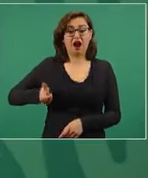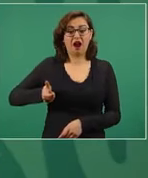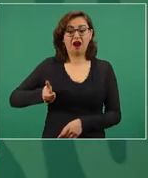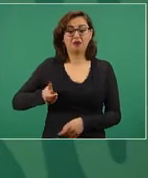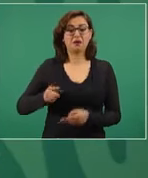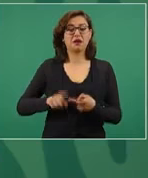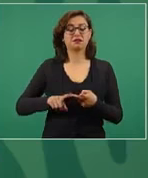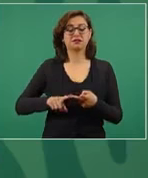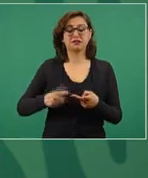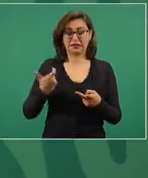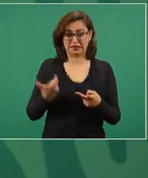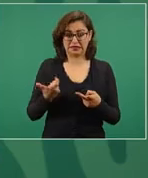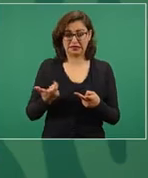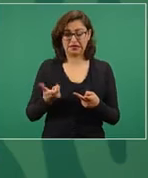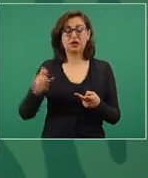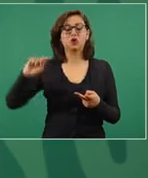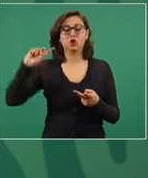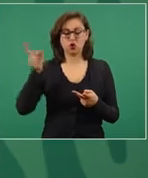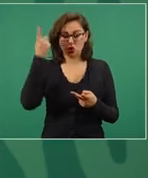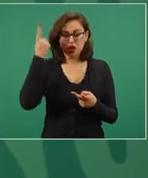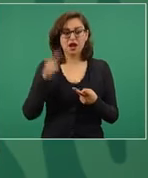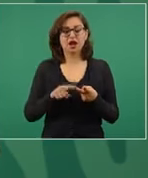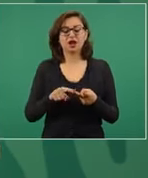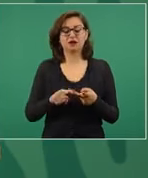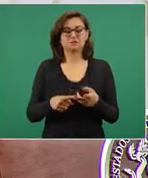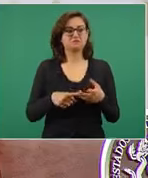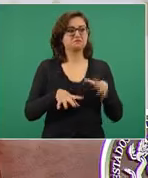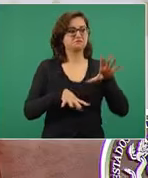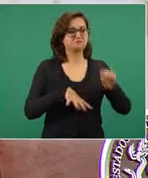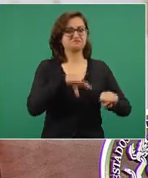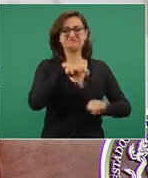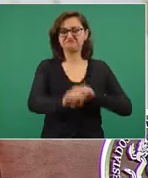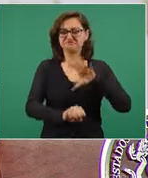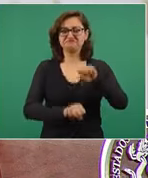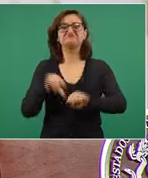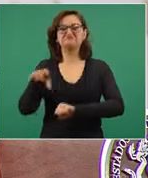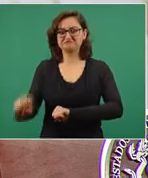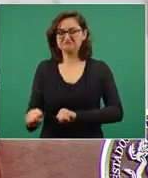dinero, de dólares y de armamento,